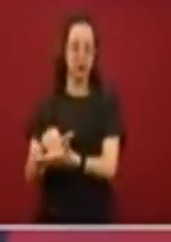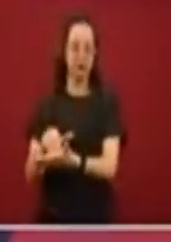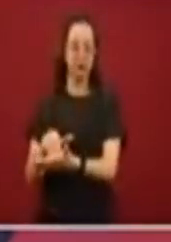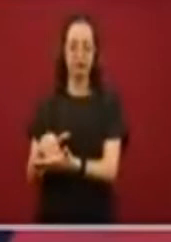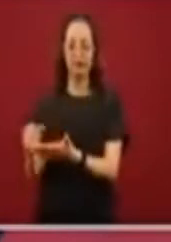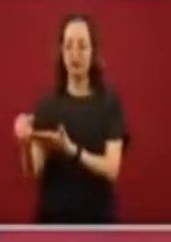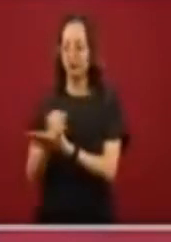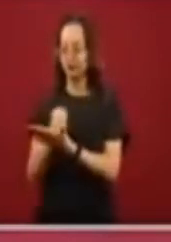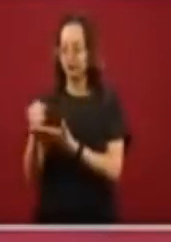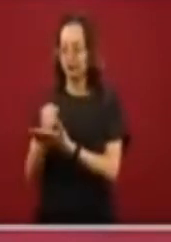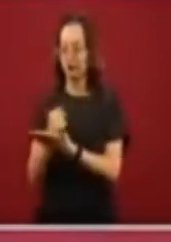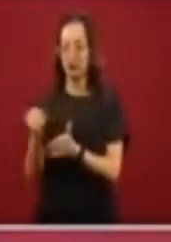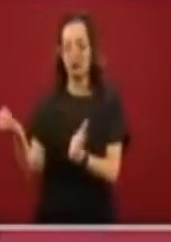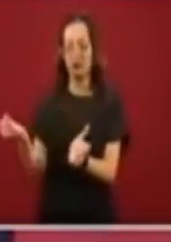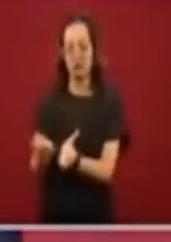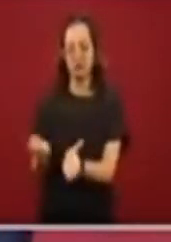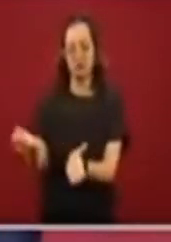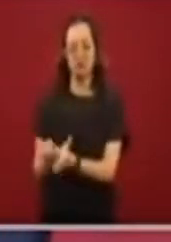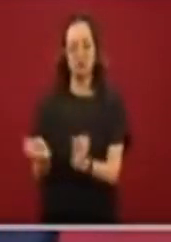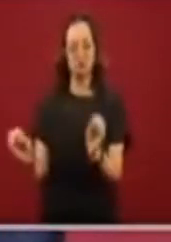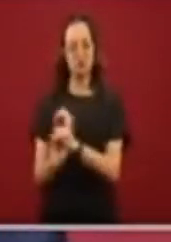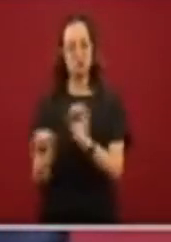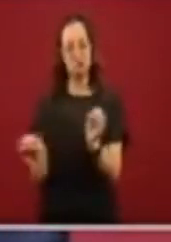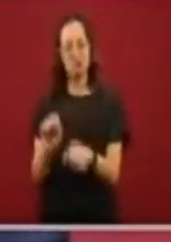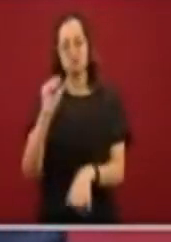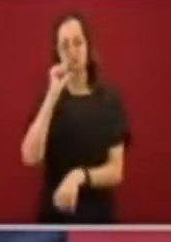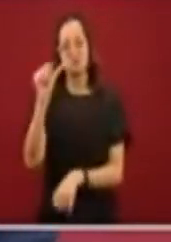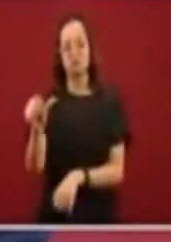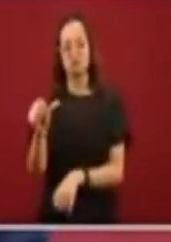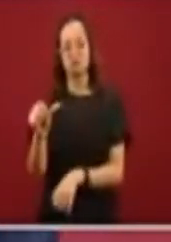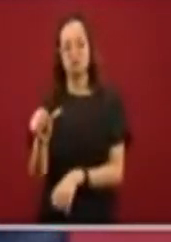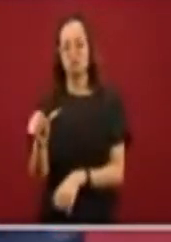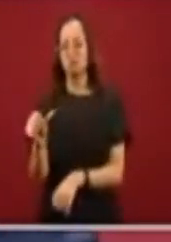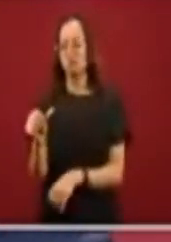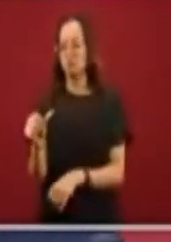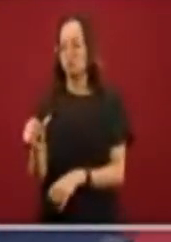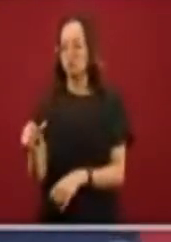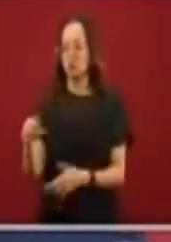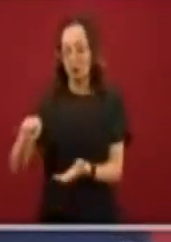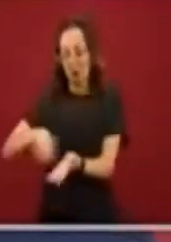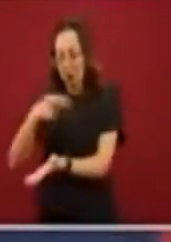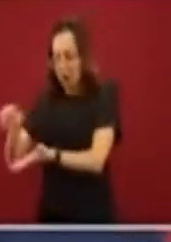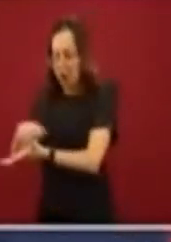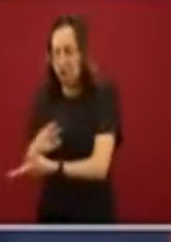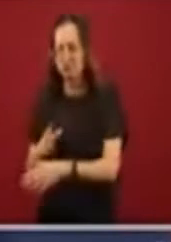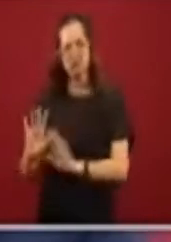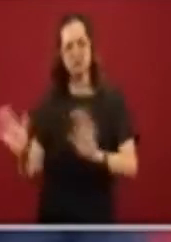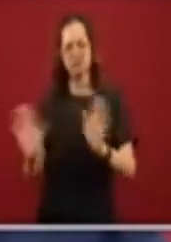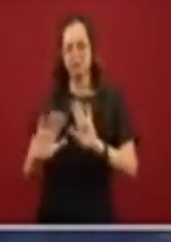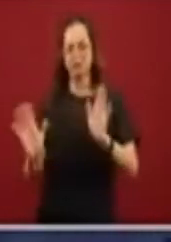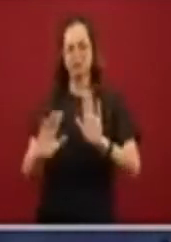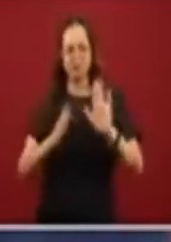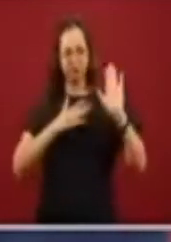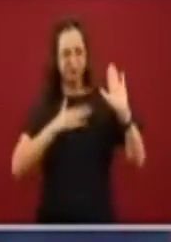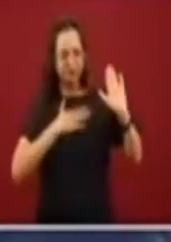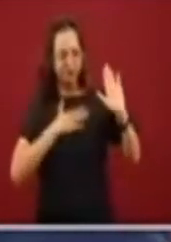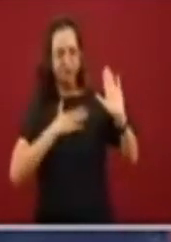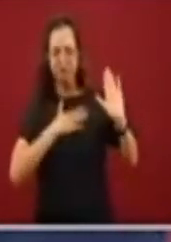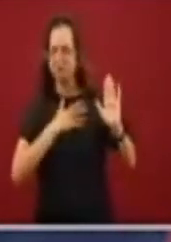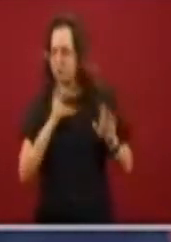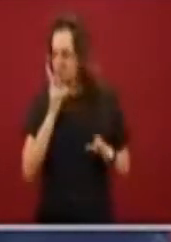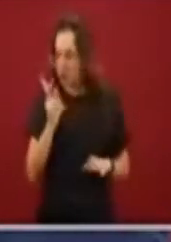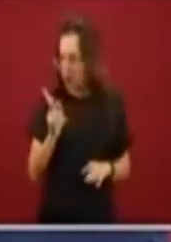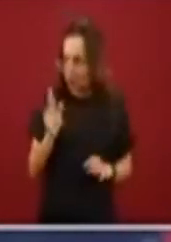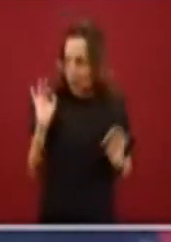Ese crédito es sin intereses y a la palabra. Por lo general es